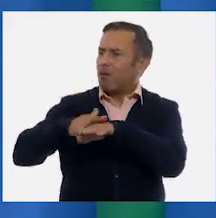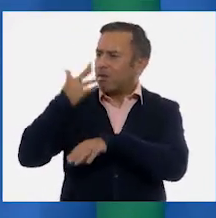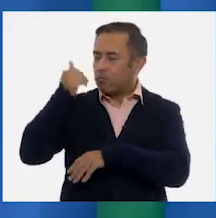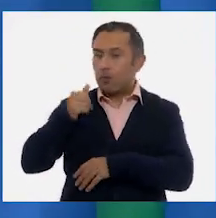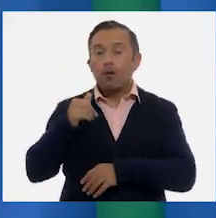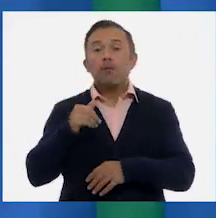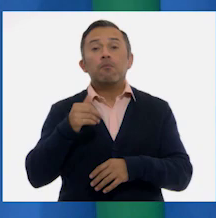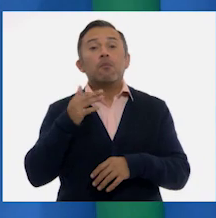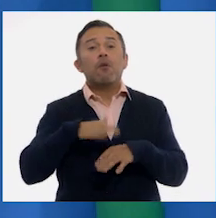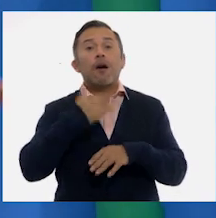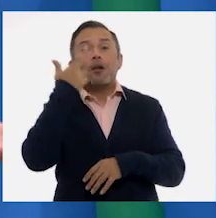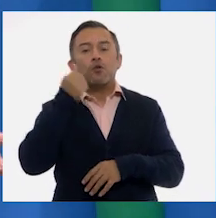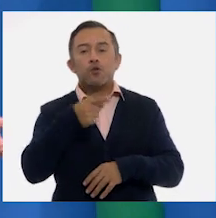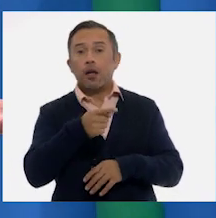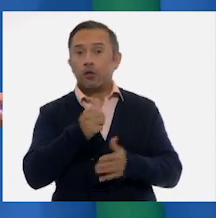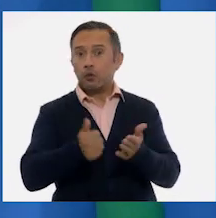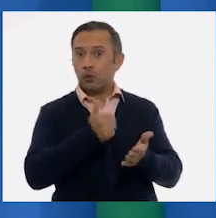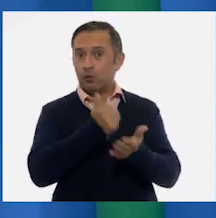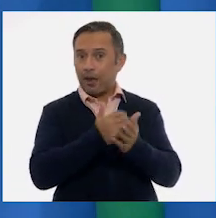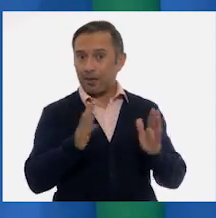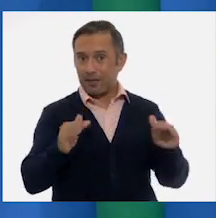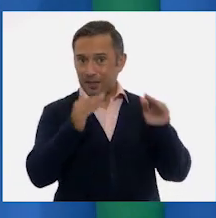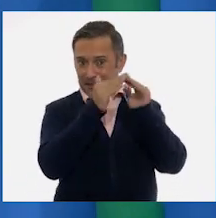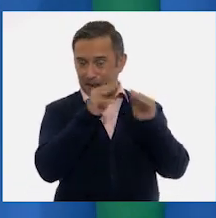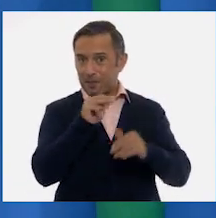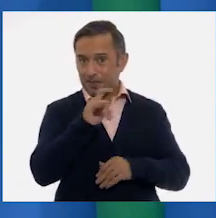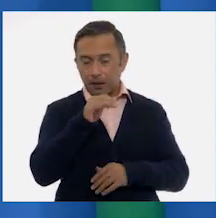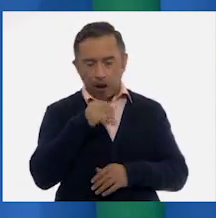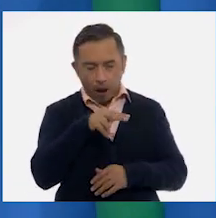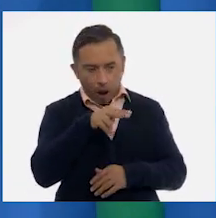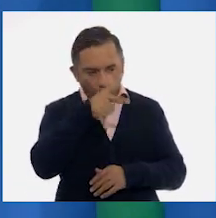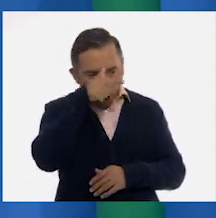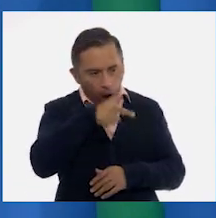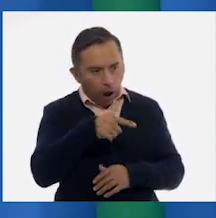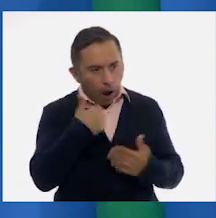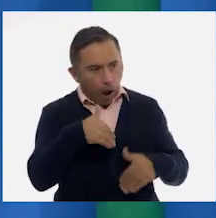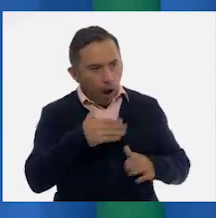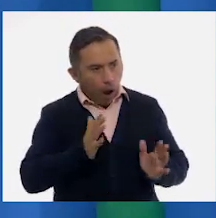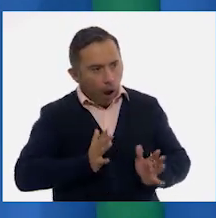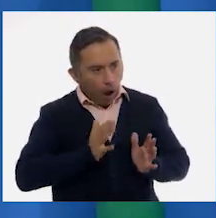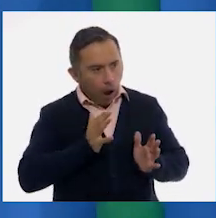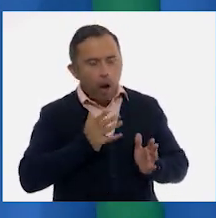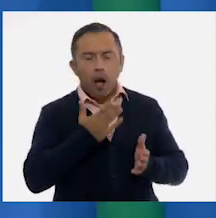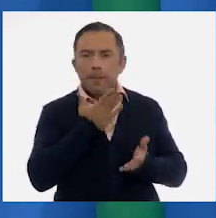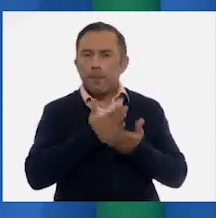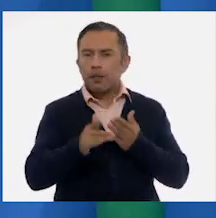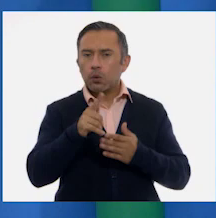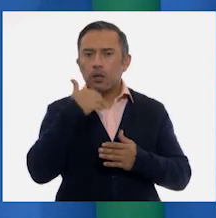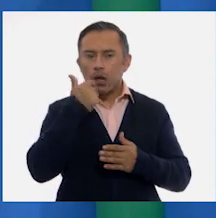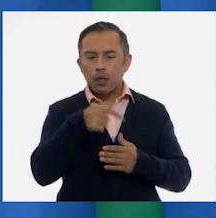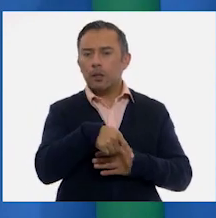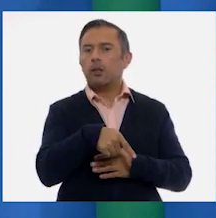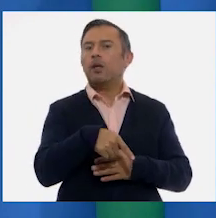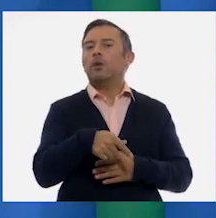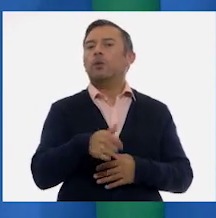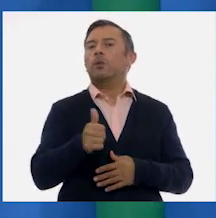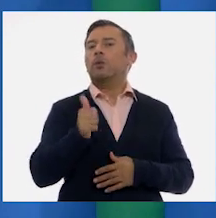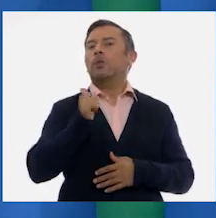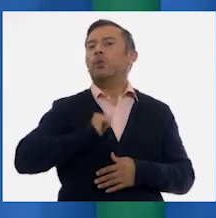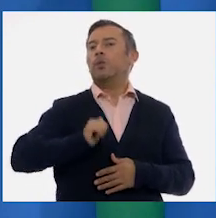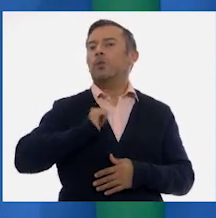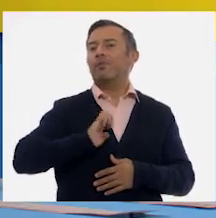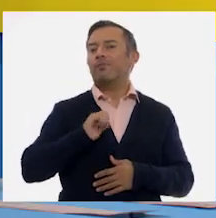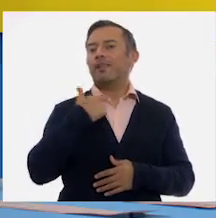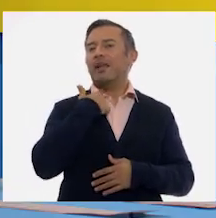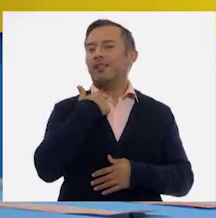con la ciudad mexica y otra fue porque querían aprovechar su importancia para fundar la Ciudad de México sobre los restos de la antigua